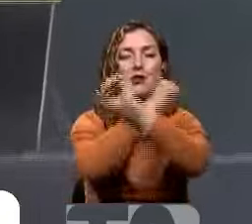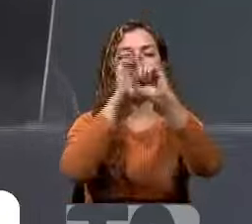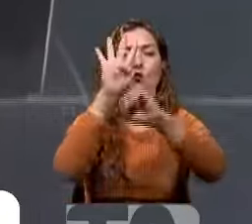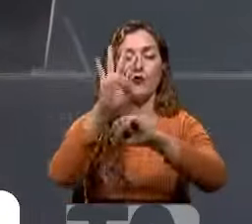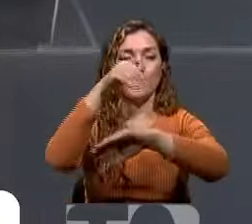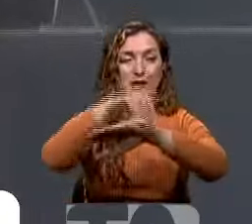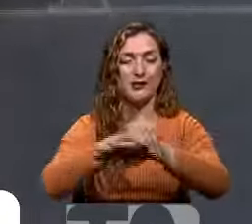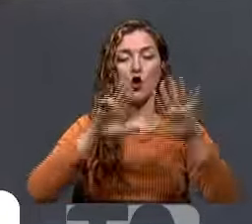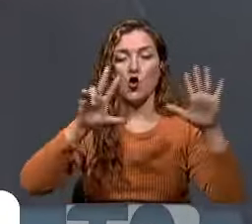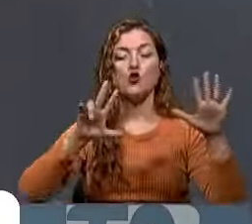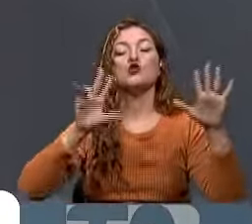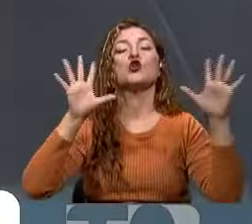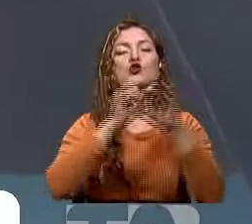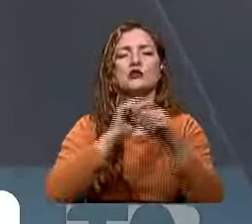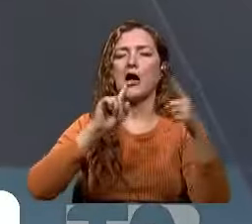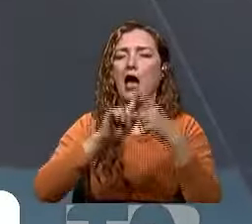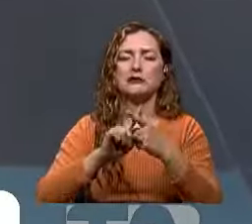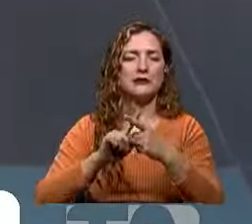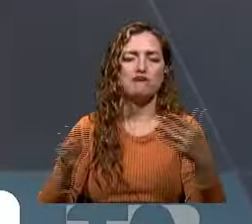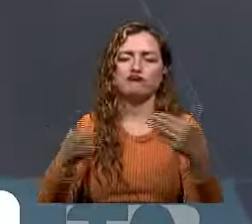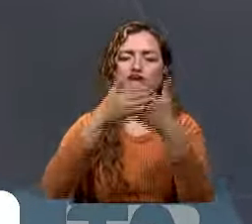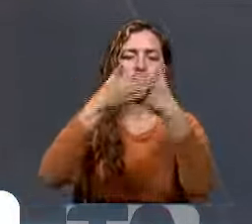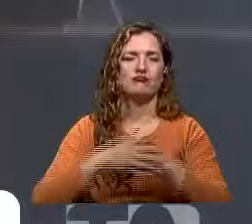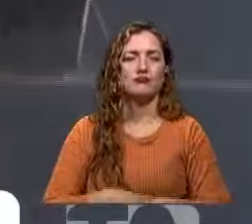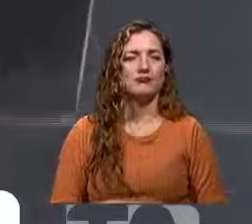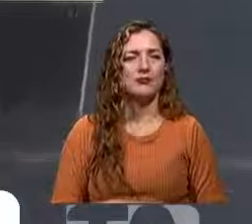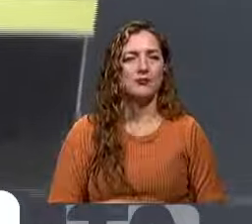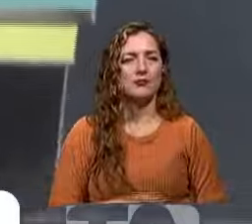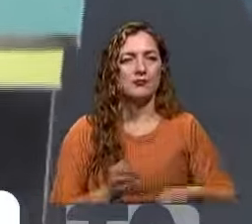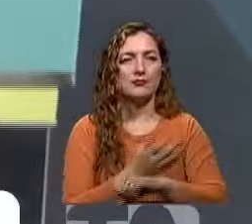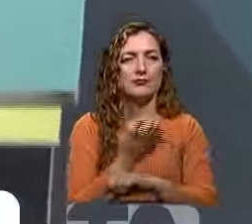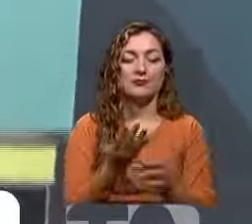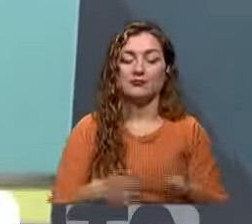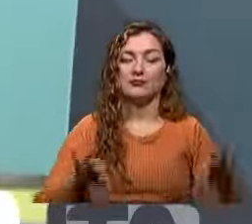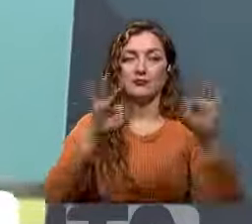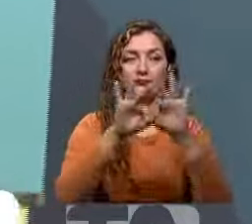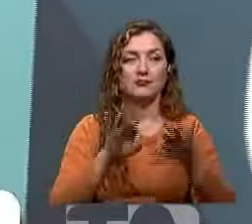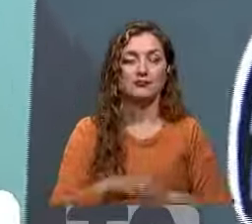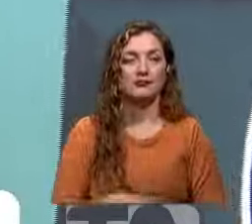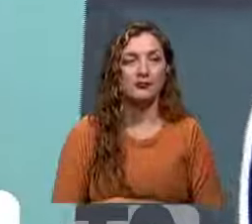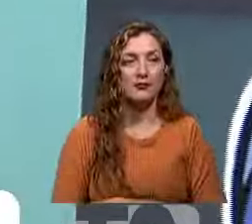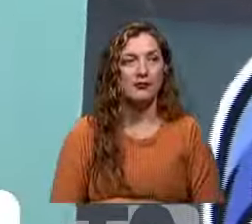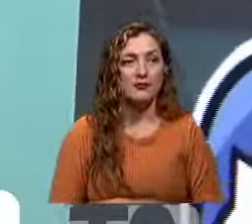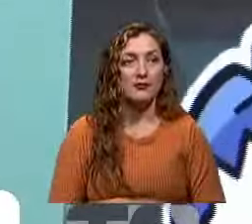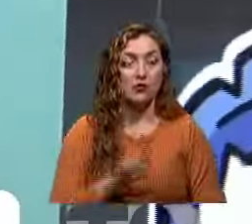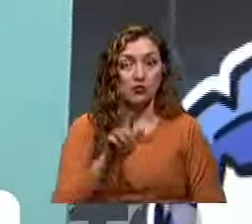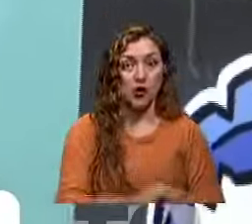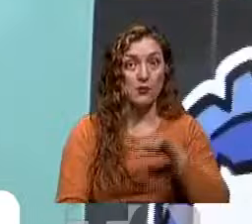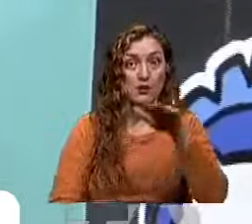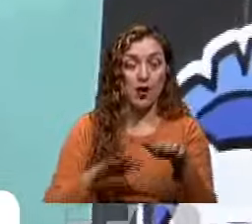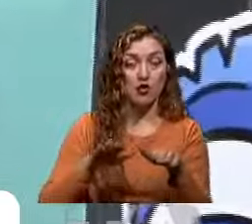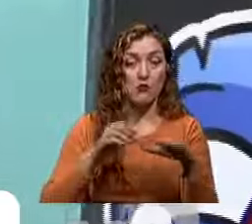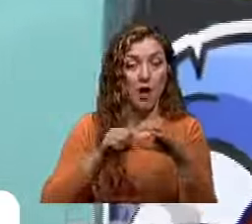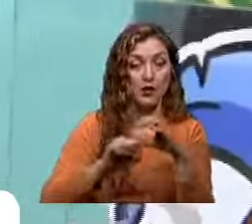8 de la noche hasta el cierre de nuestras estaciones. Importantísimas recomendaciones. Recuerden además que cuando usted esté caminando por el Metro de